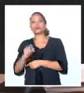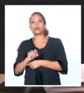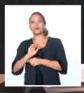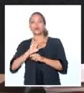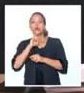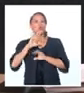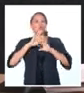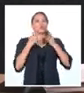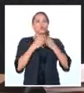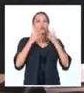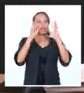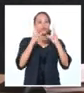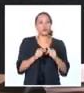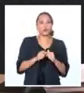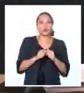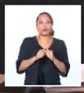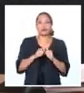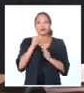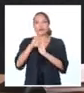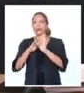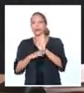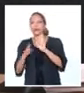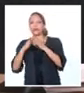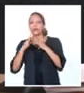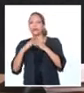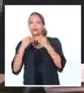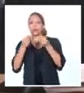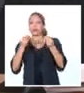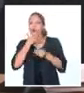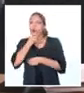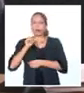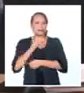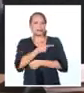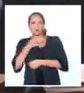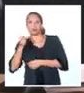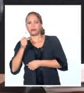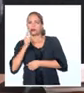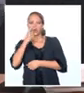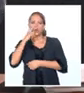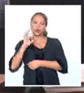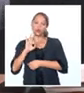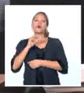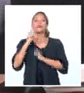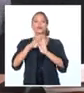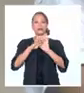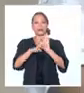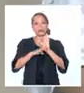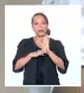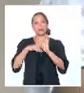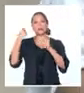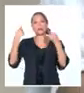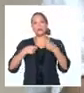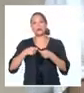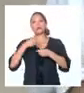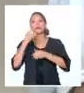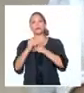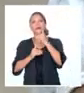resolver, no vamos a resolver el programa de vivienda de los jóvenes de golpe, pero los programas de vivienda allá tienen que empezar a aparecer